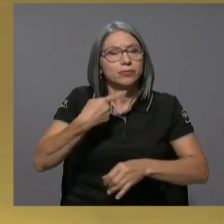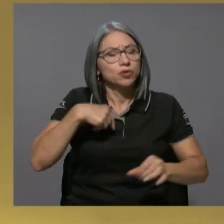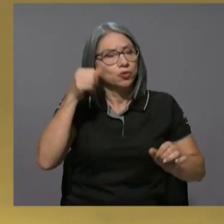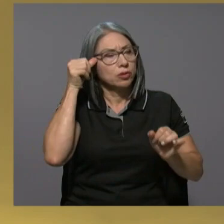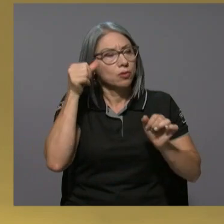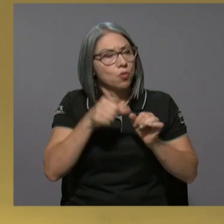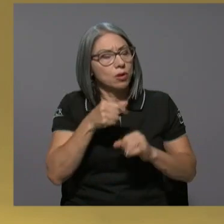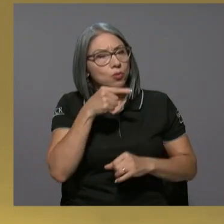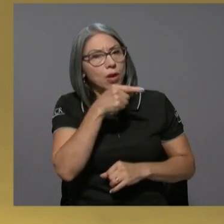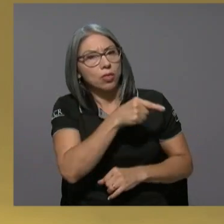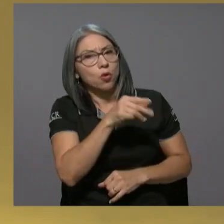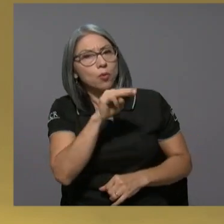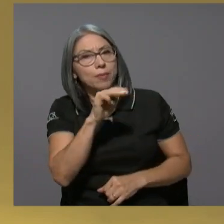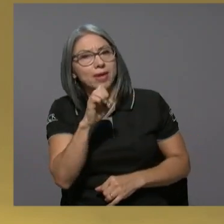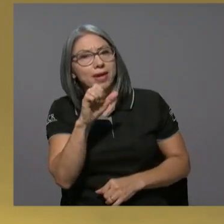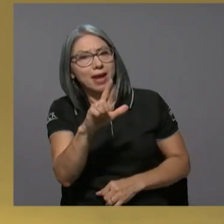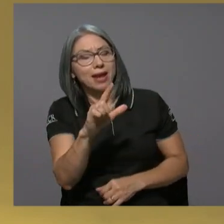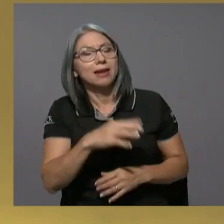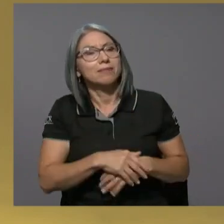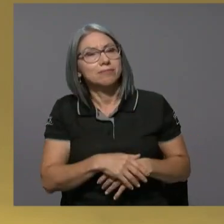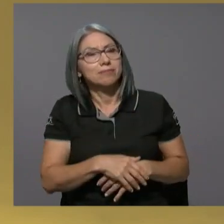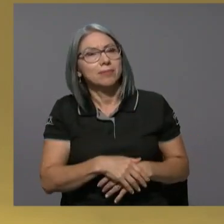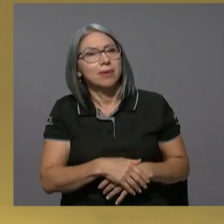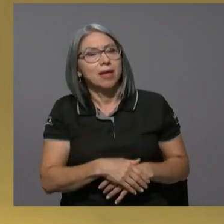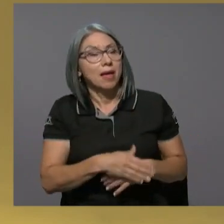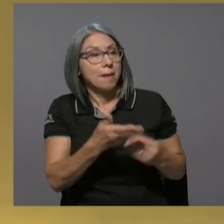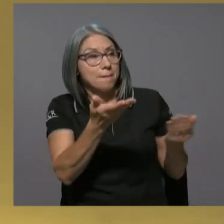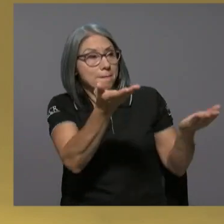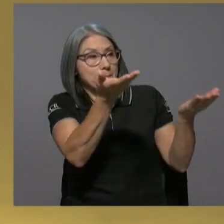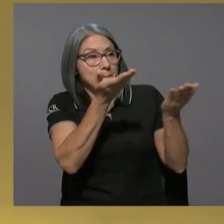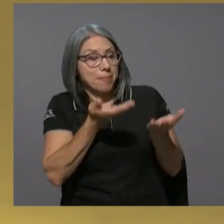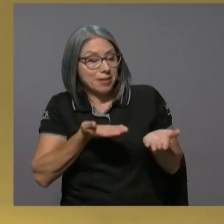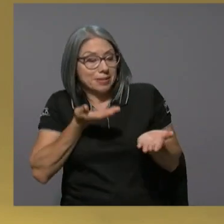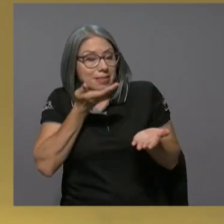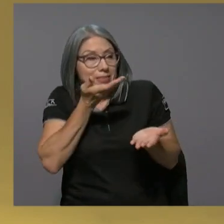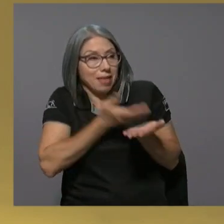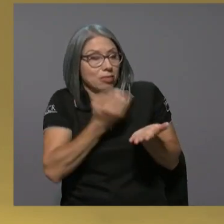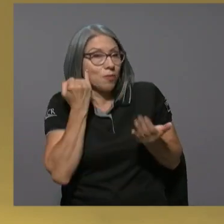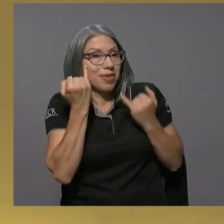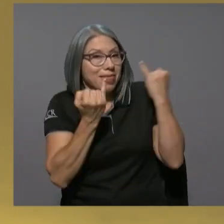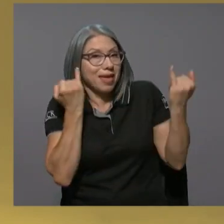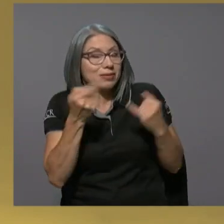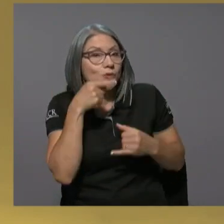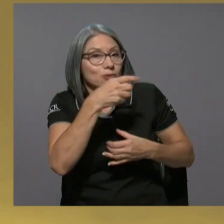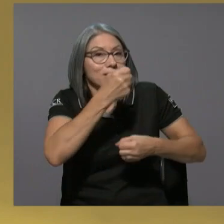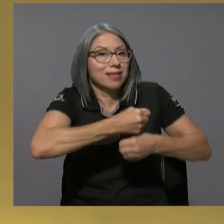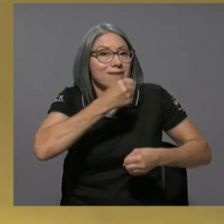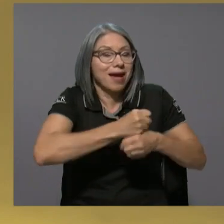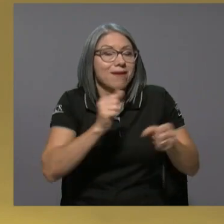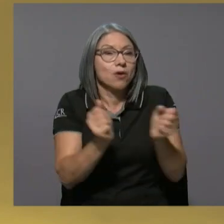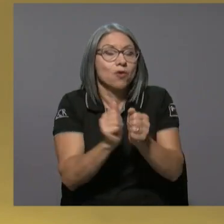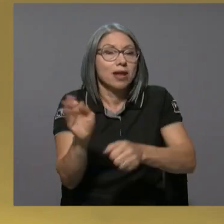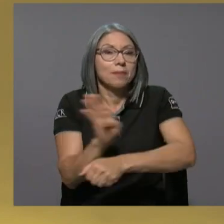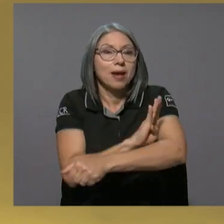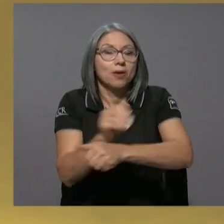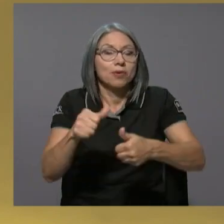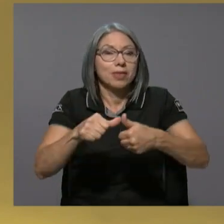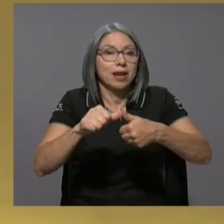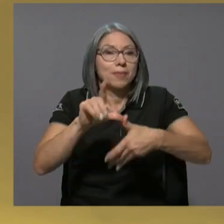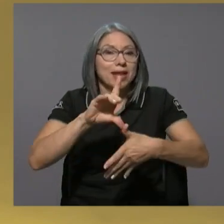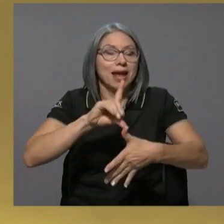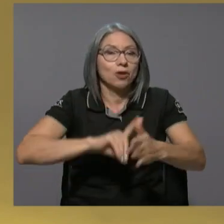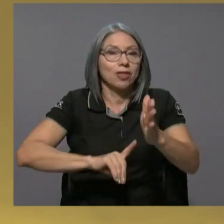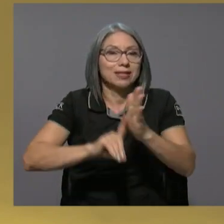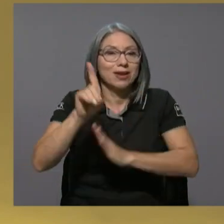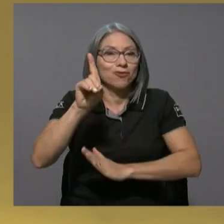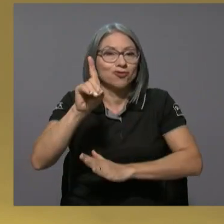Miguel presentándome esas ideas cuando él trabajaba con el Banco Interamericano de Desarrollo, y